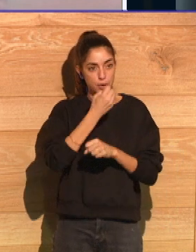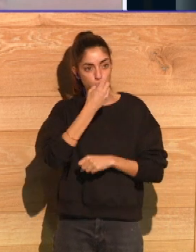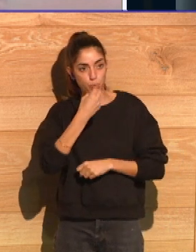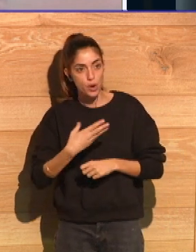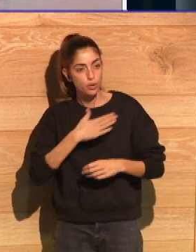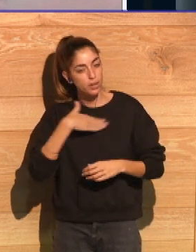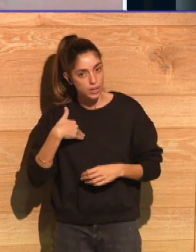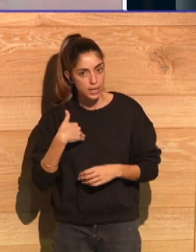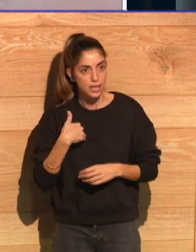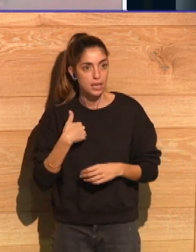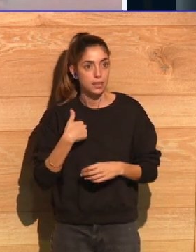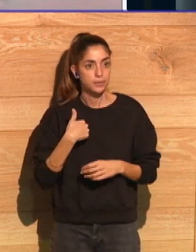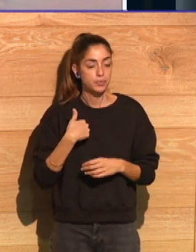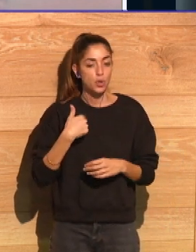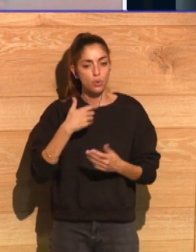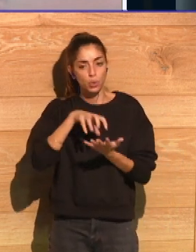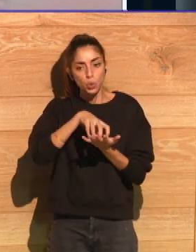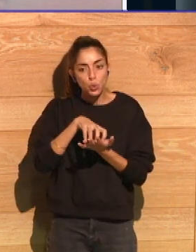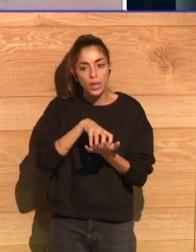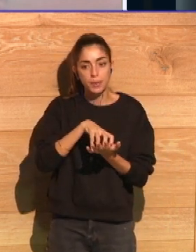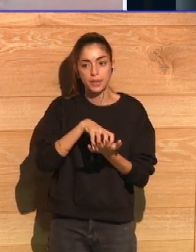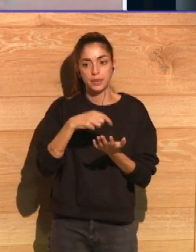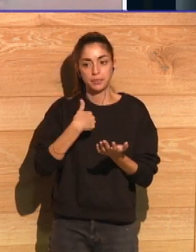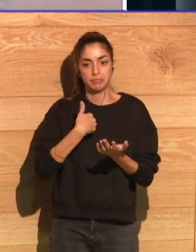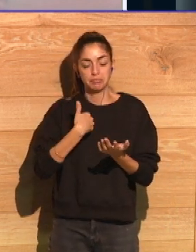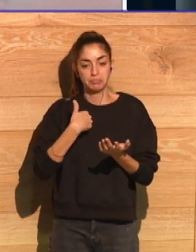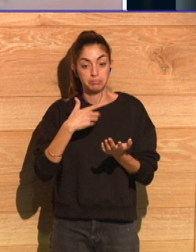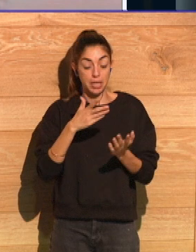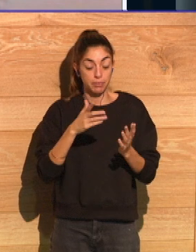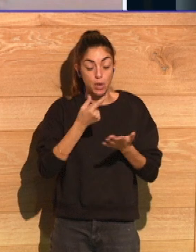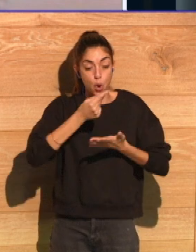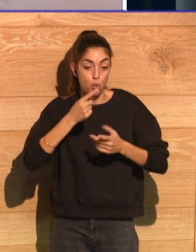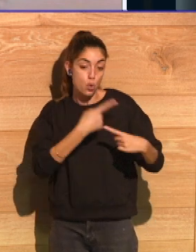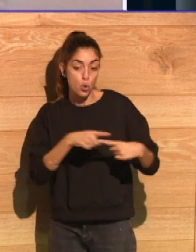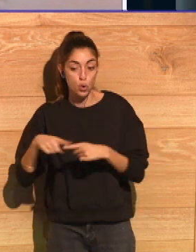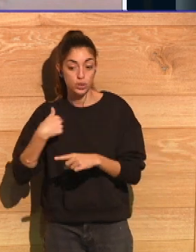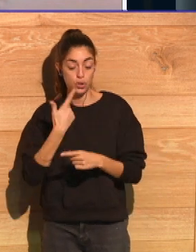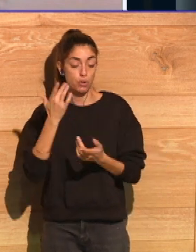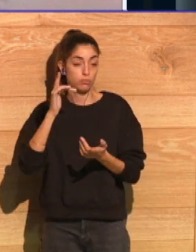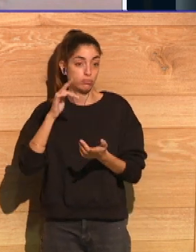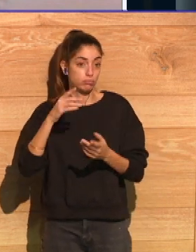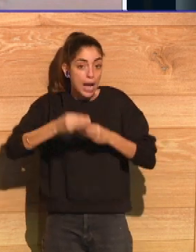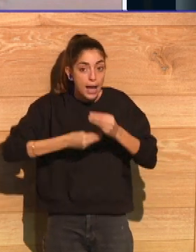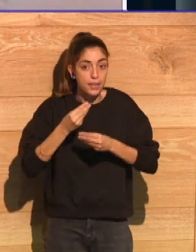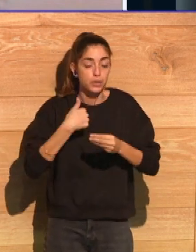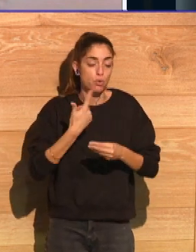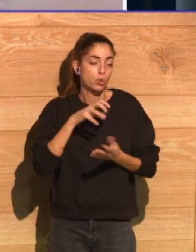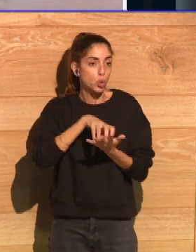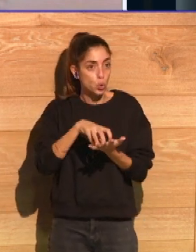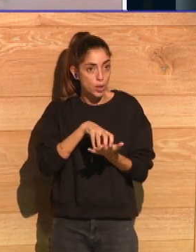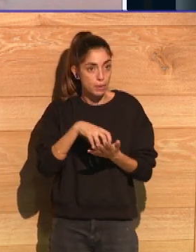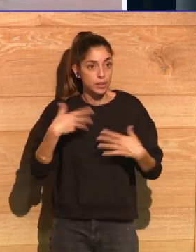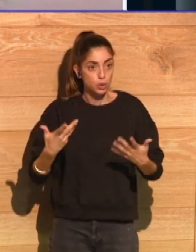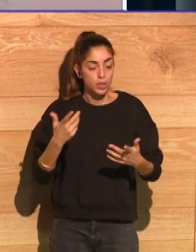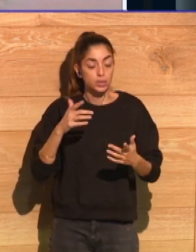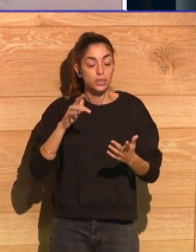Empecé a dudar de lo que hacía. Y para cuando ya empecé a escribir cómics y a dedicarme